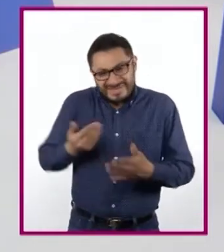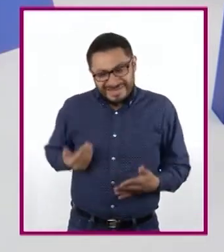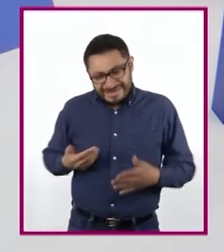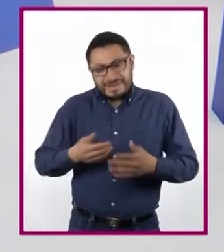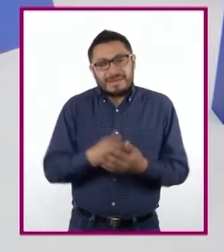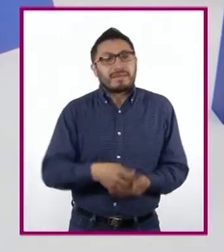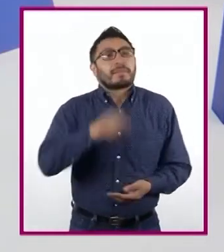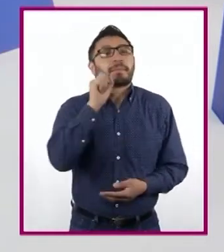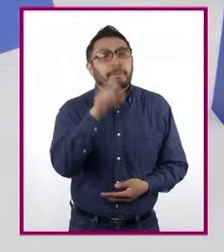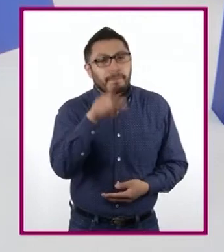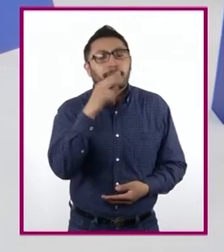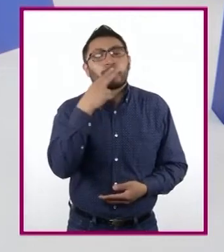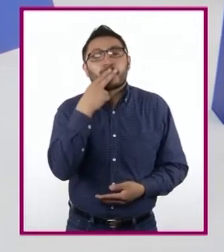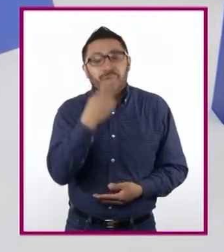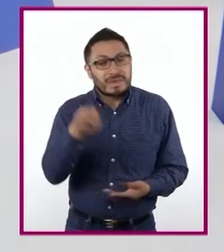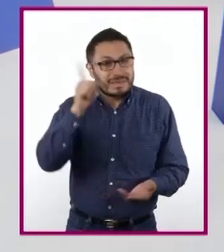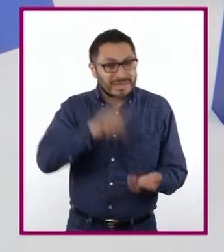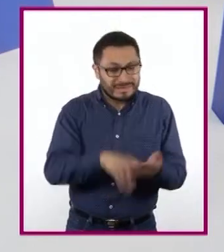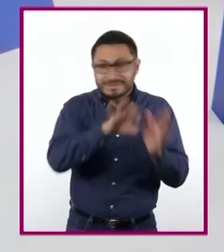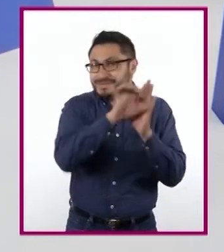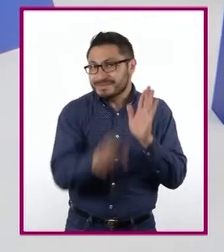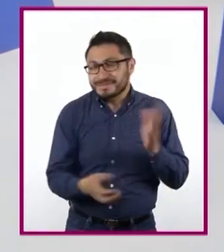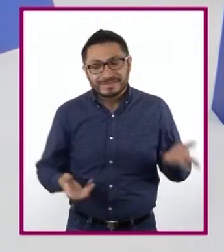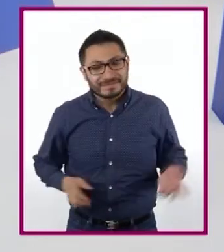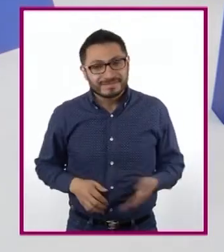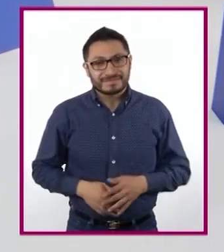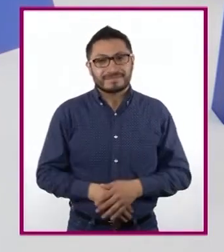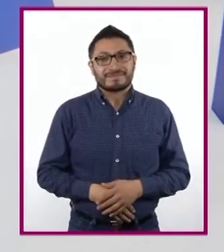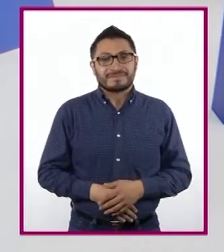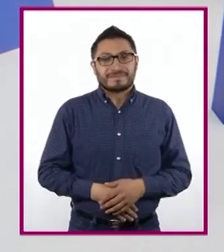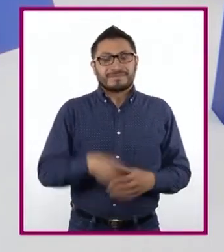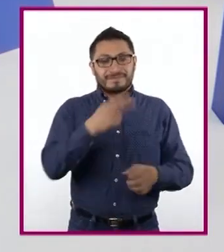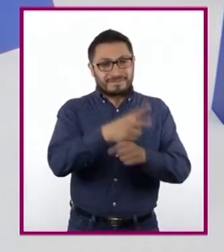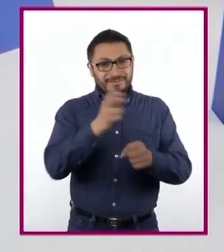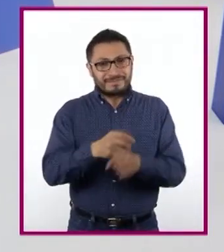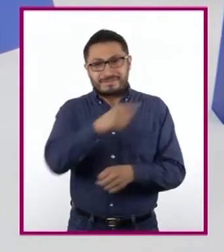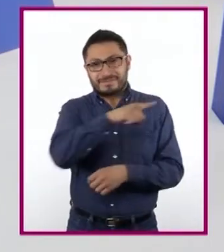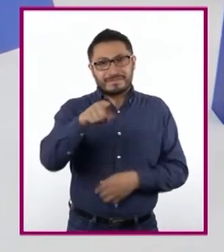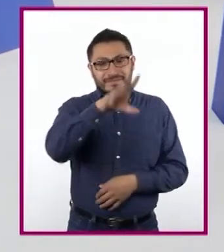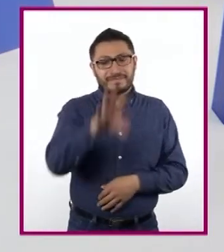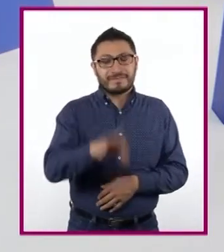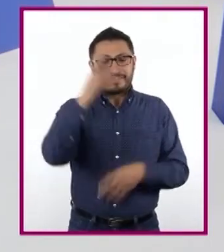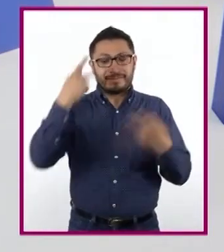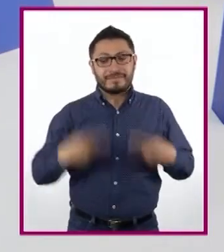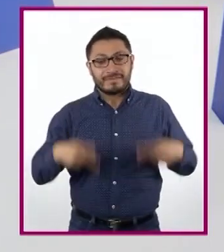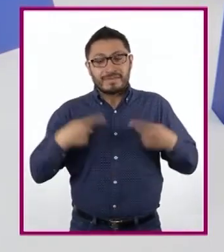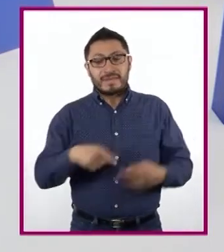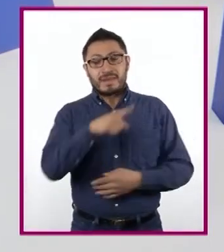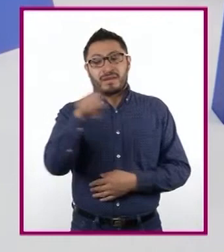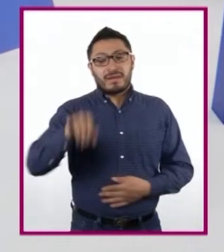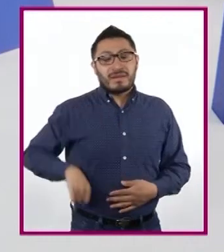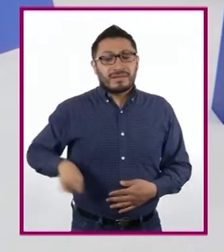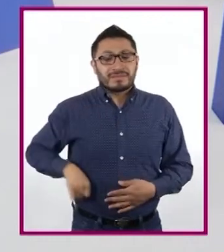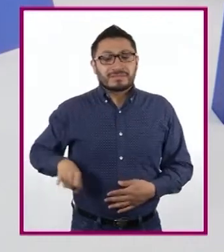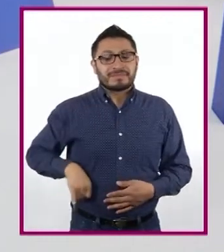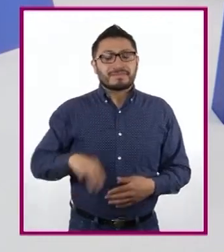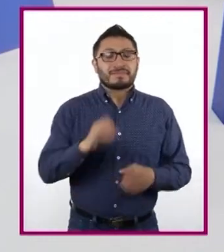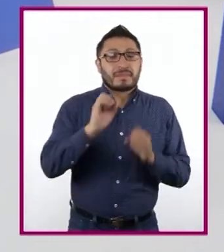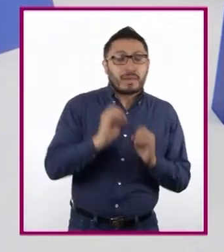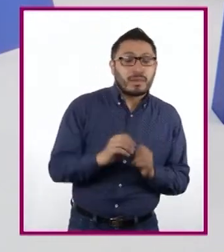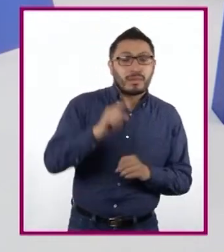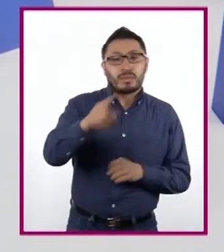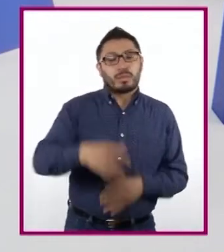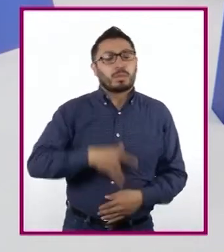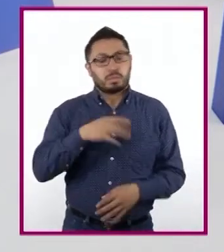momento también se usaron en este ejemplo? Los invitamos a elegir un personaje que les llame la atención o con el que